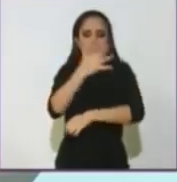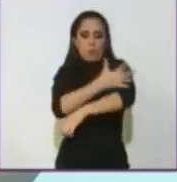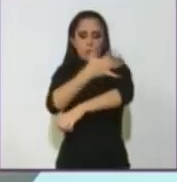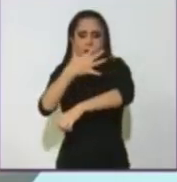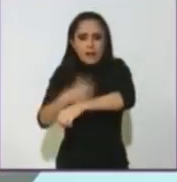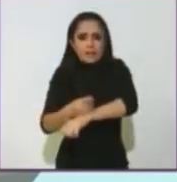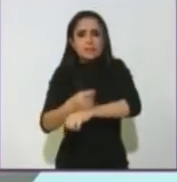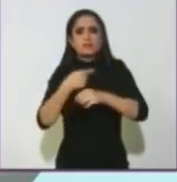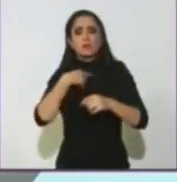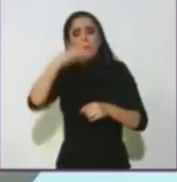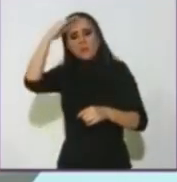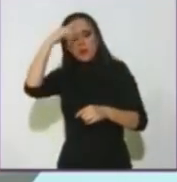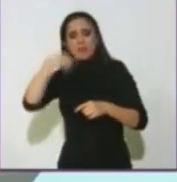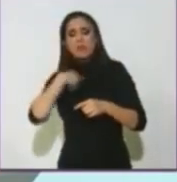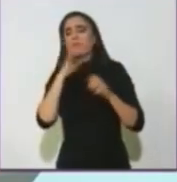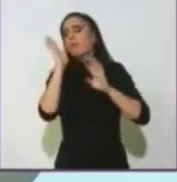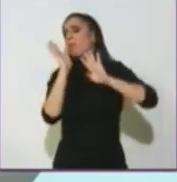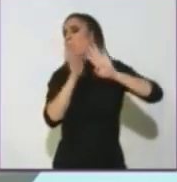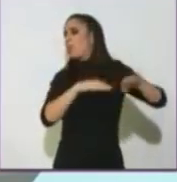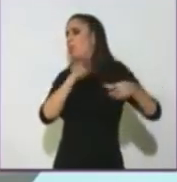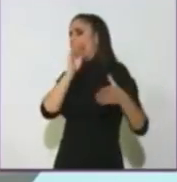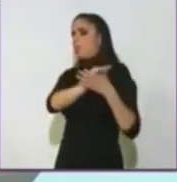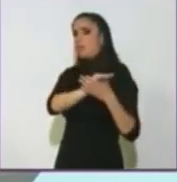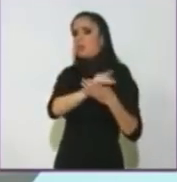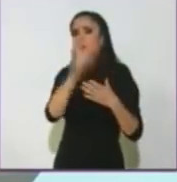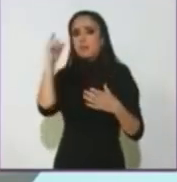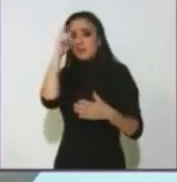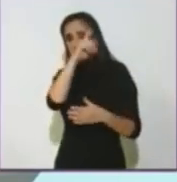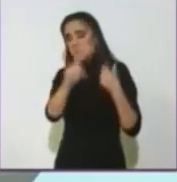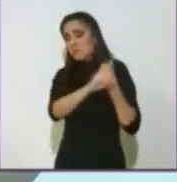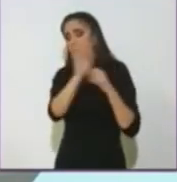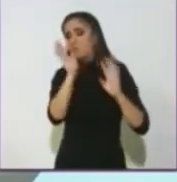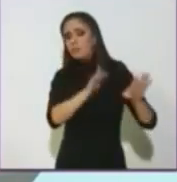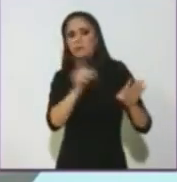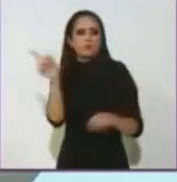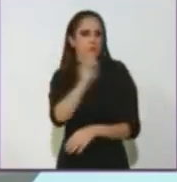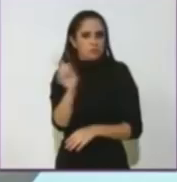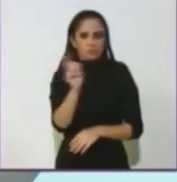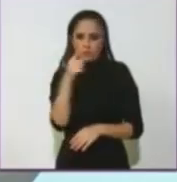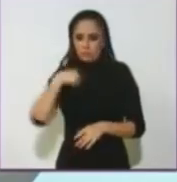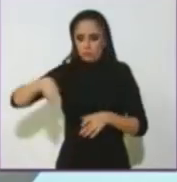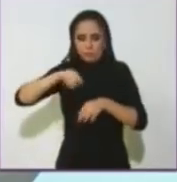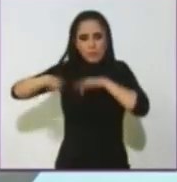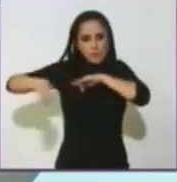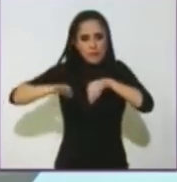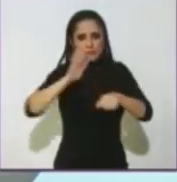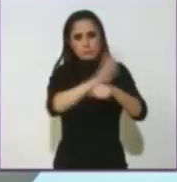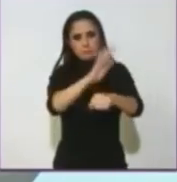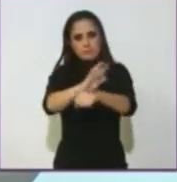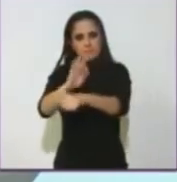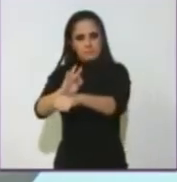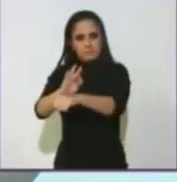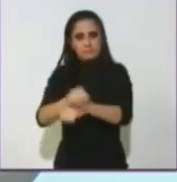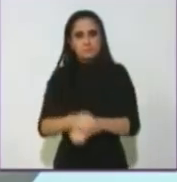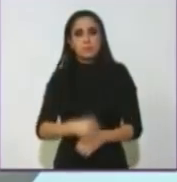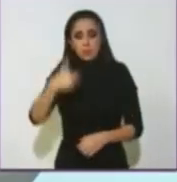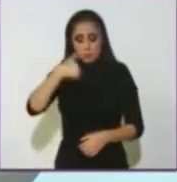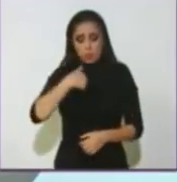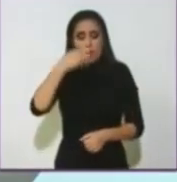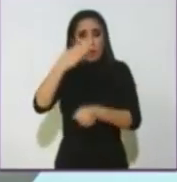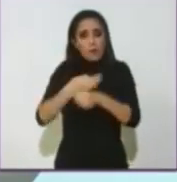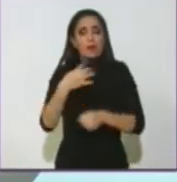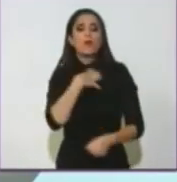espalda a los problemas por más difíciles que sean pero déjenme decirles una cosa hoy estoy muy